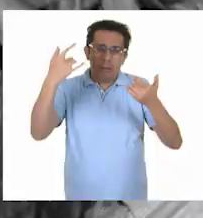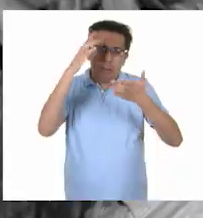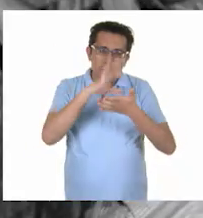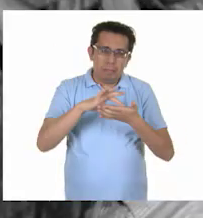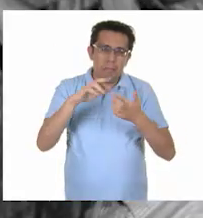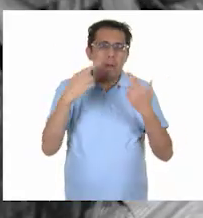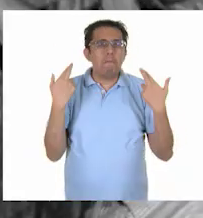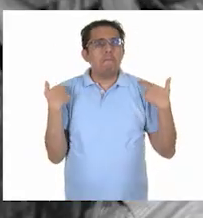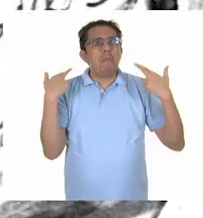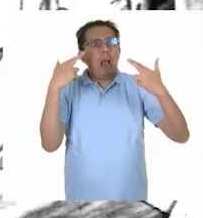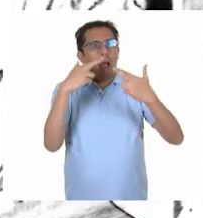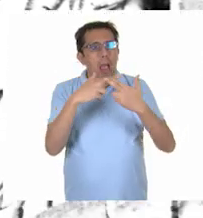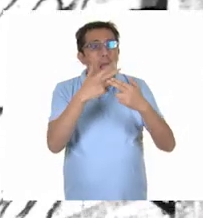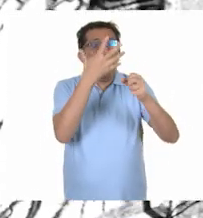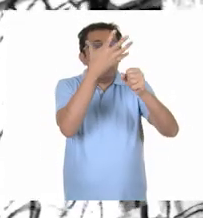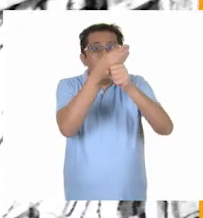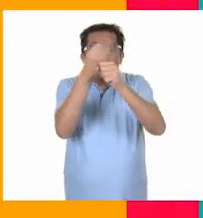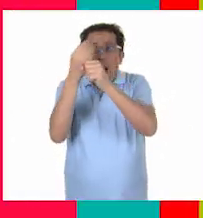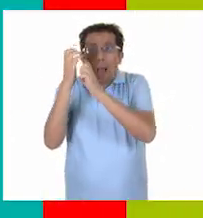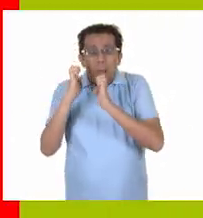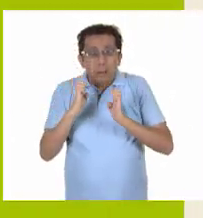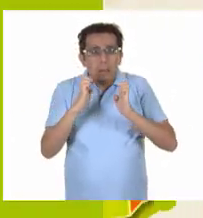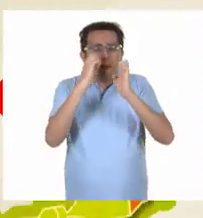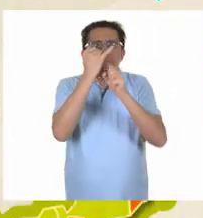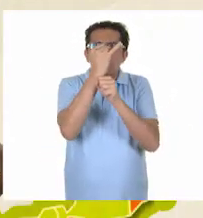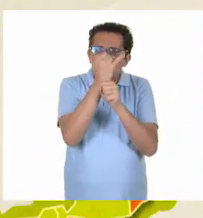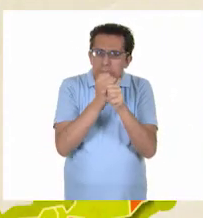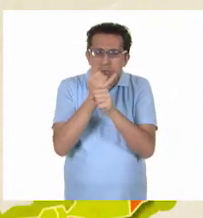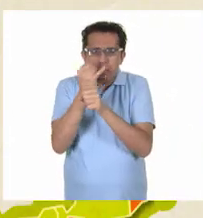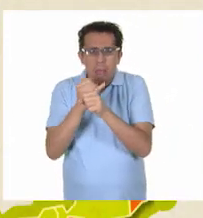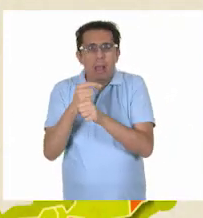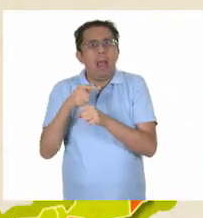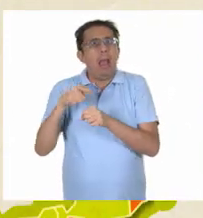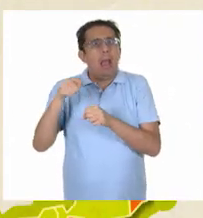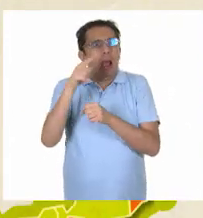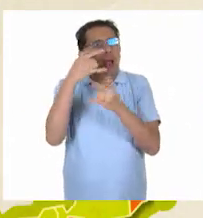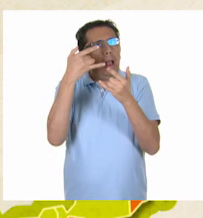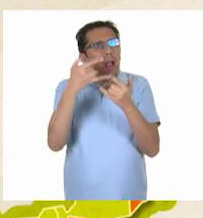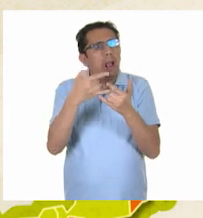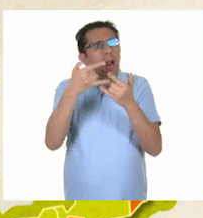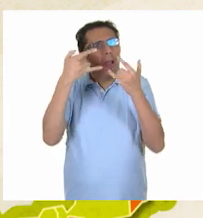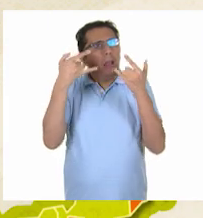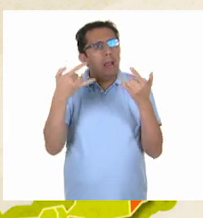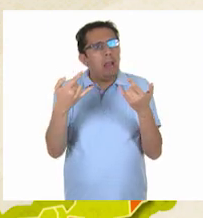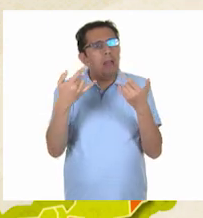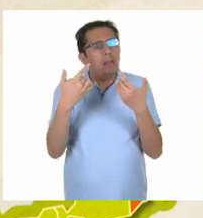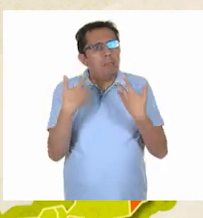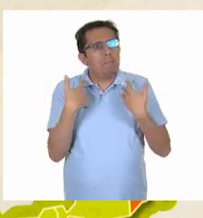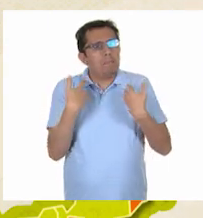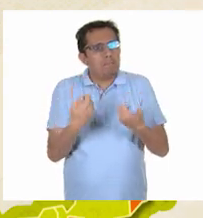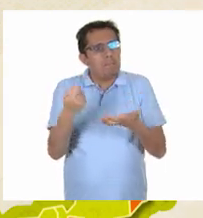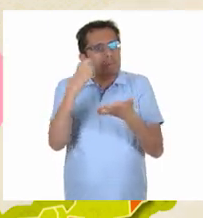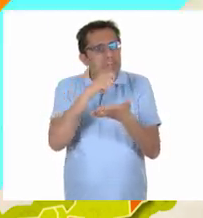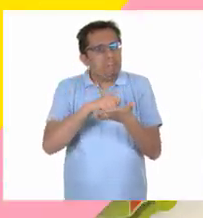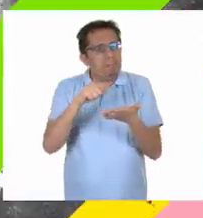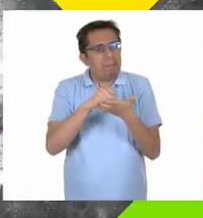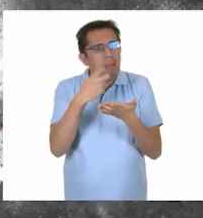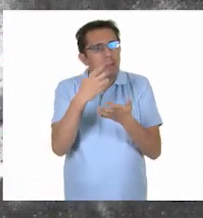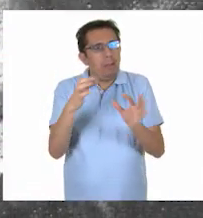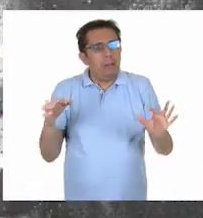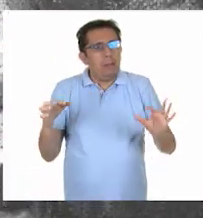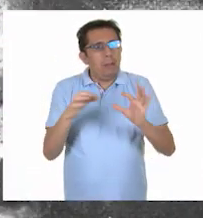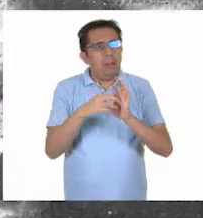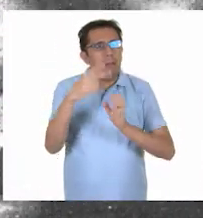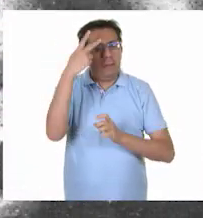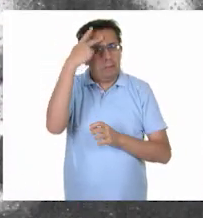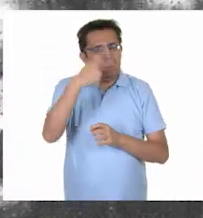catedrático, restaurador e investigador que interpretó la historia tlaxcalteca y su relación con México.